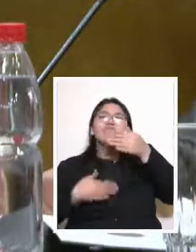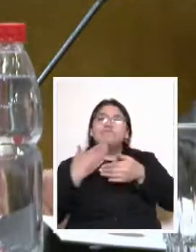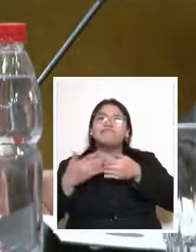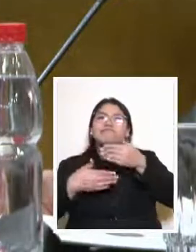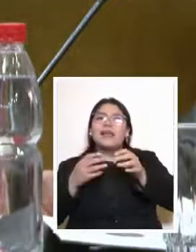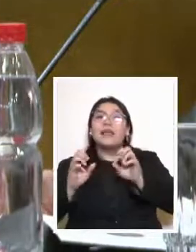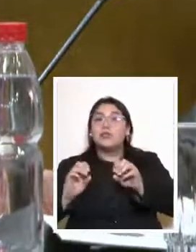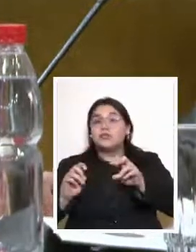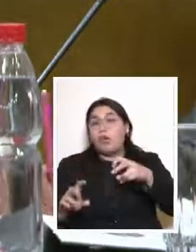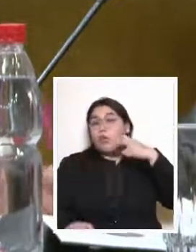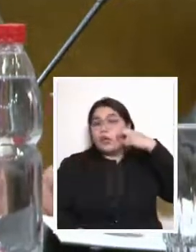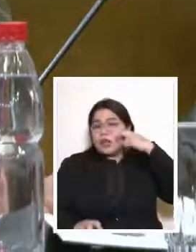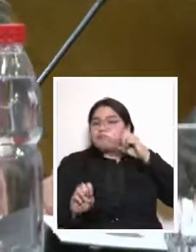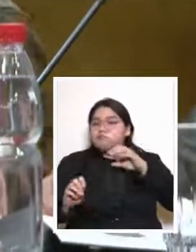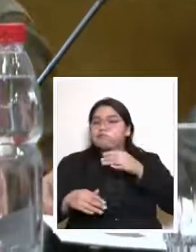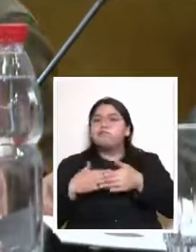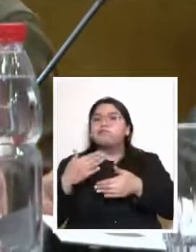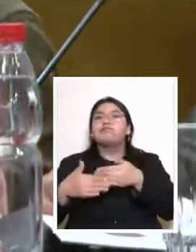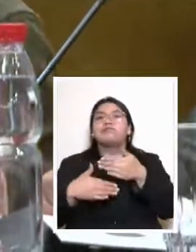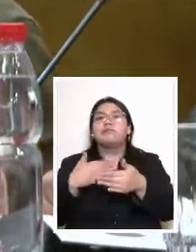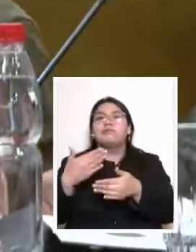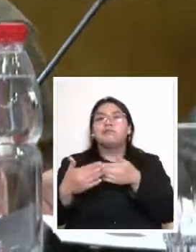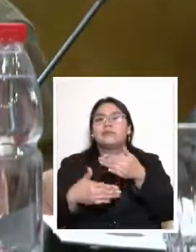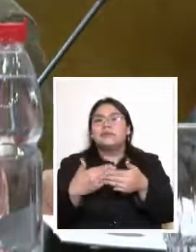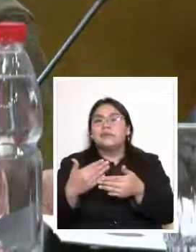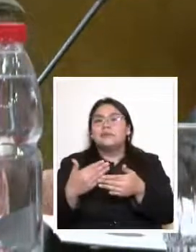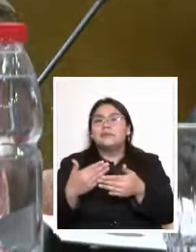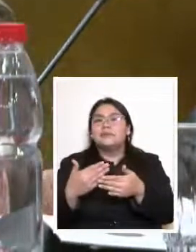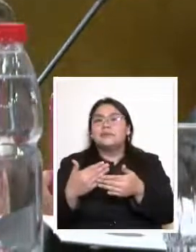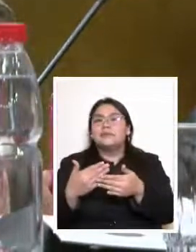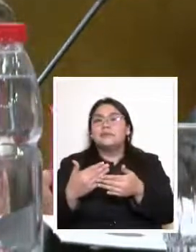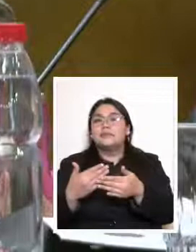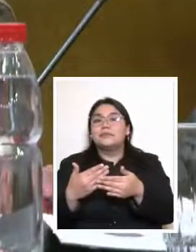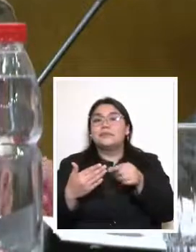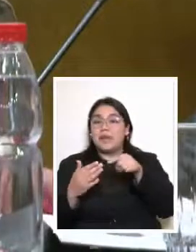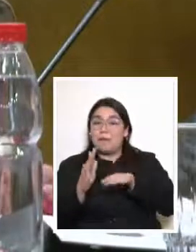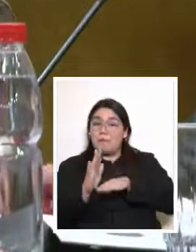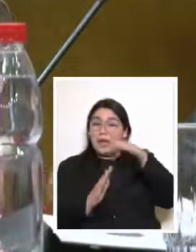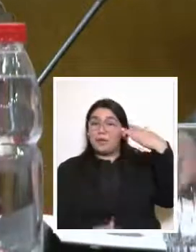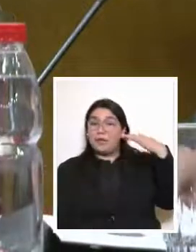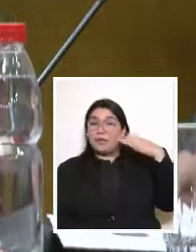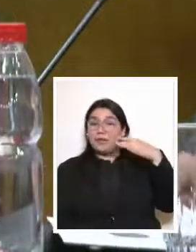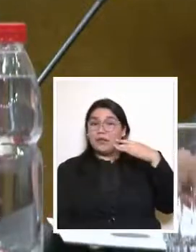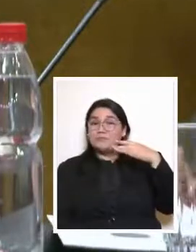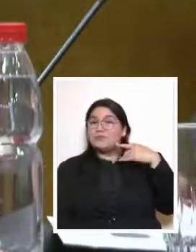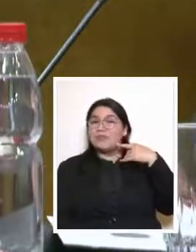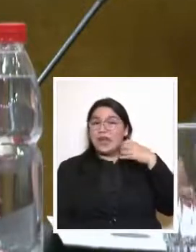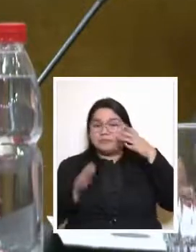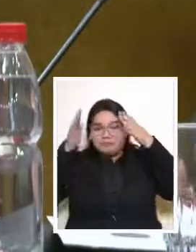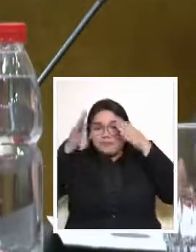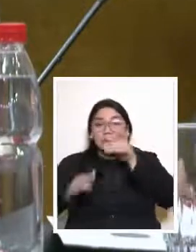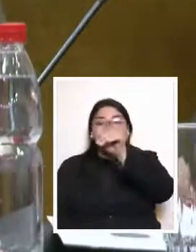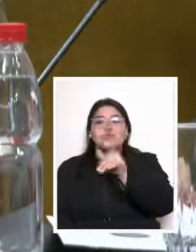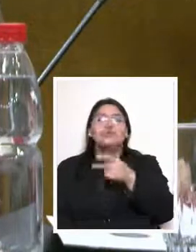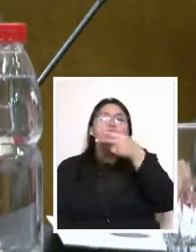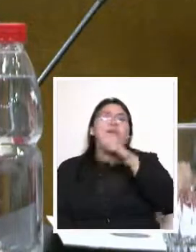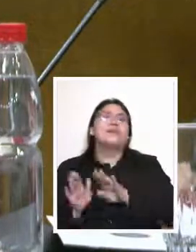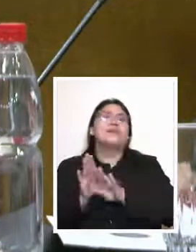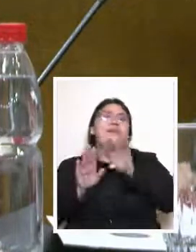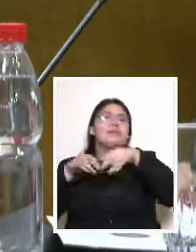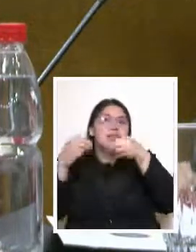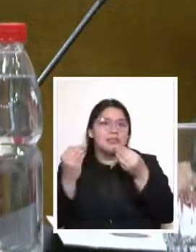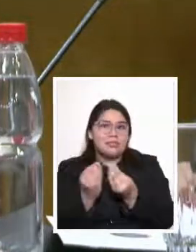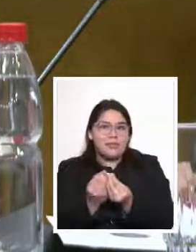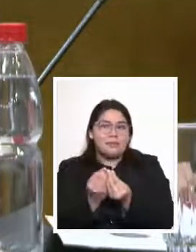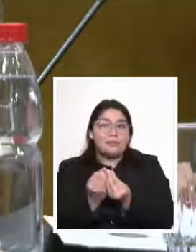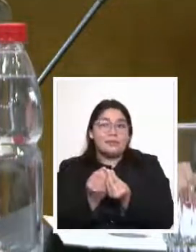educación humanista, en que el centro, diría yo, está en el desarrollo integral de la persona, en el desarrollo social